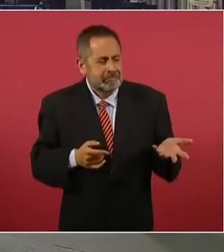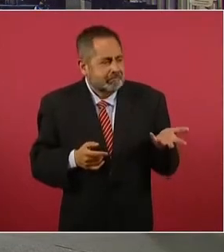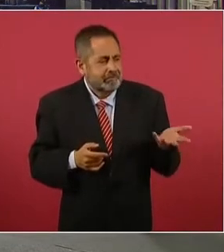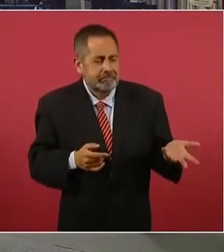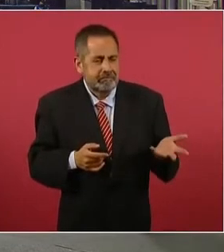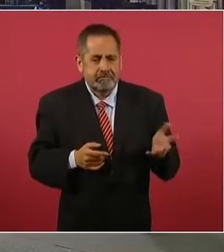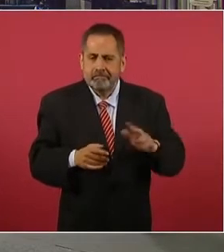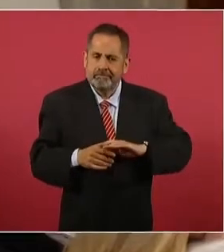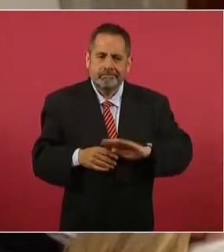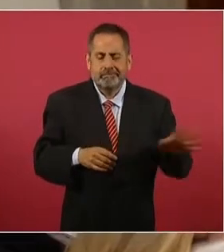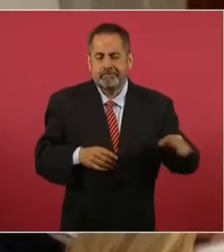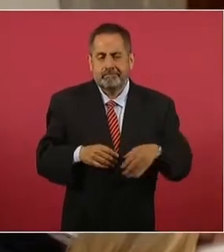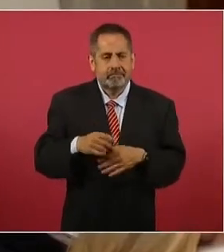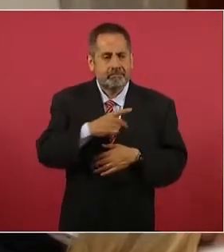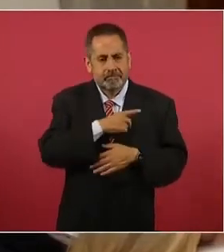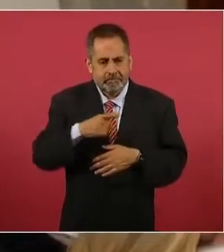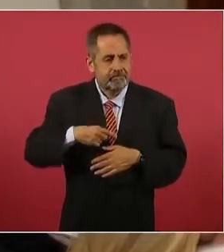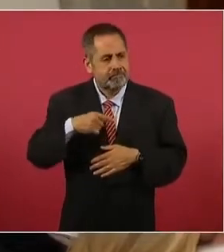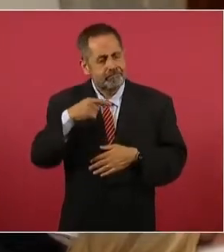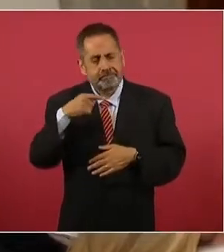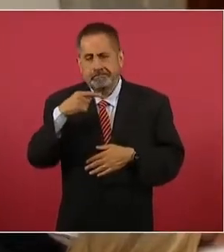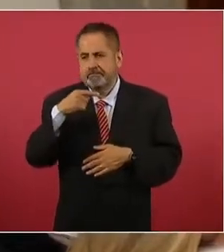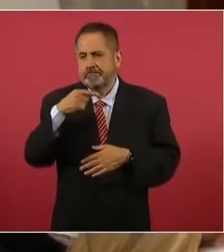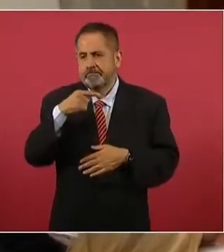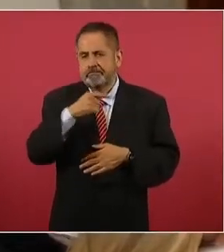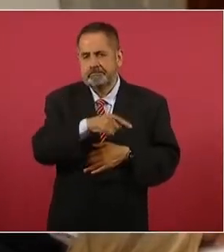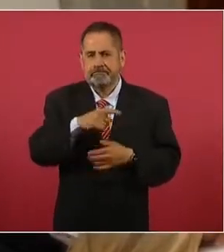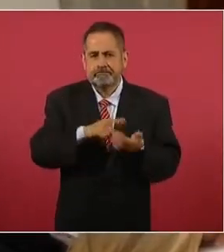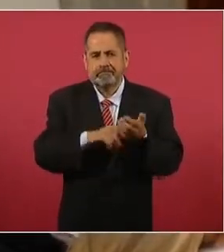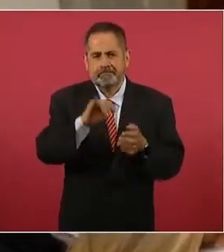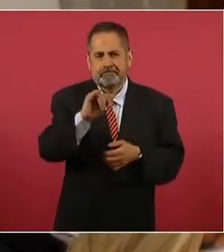ya va a ser una materia obligatoria en el ITAM,